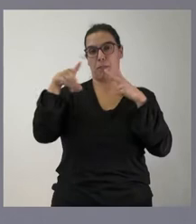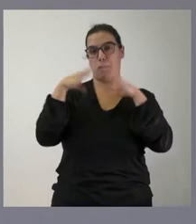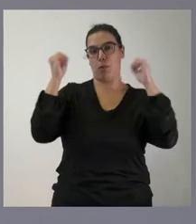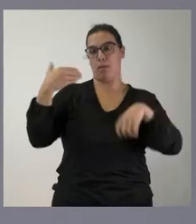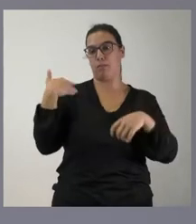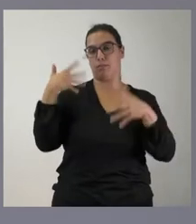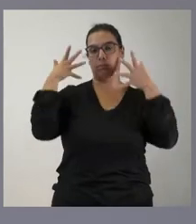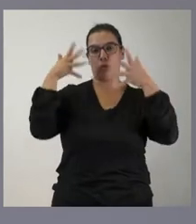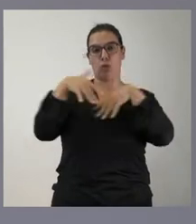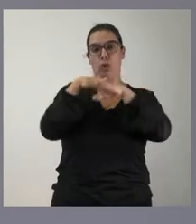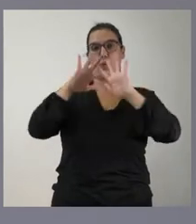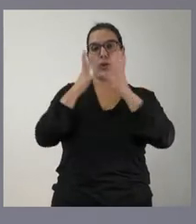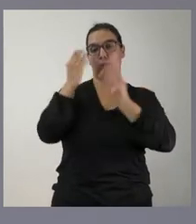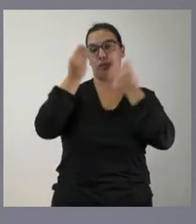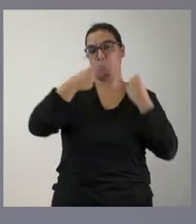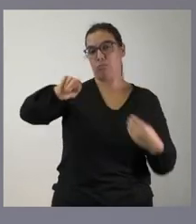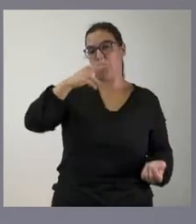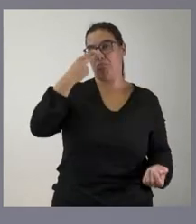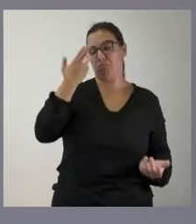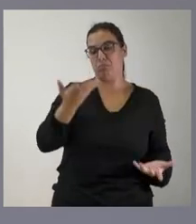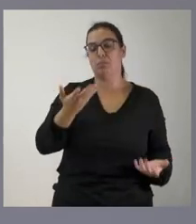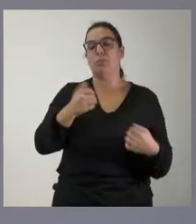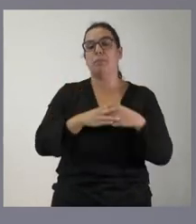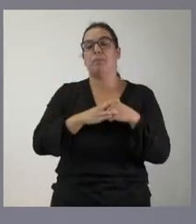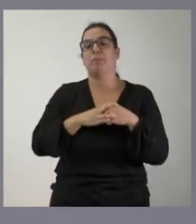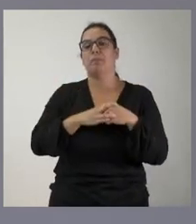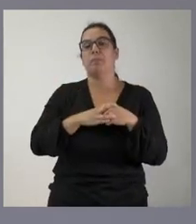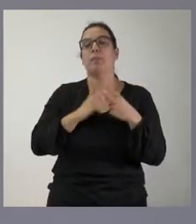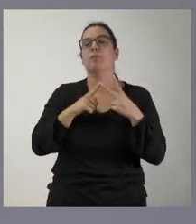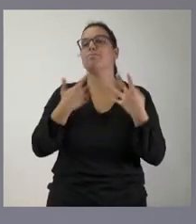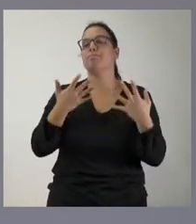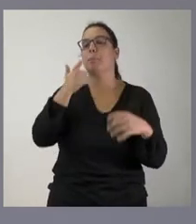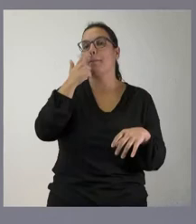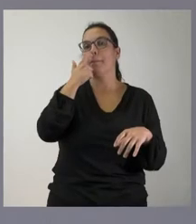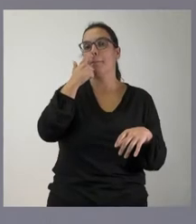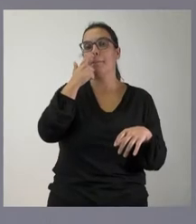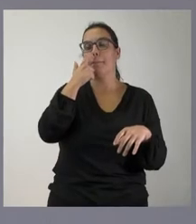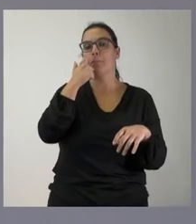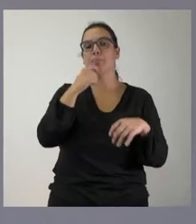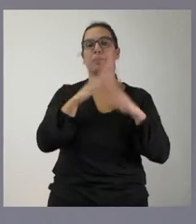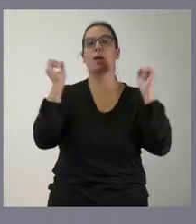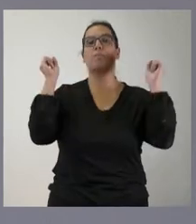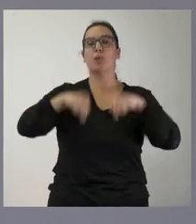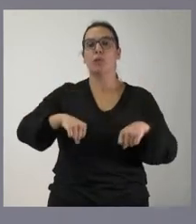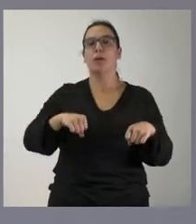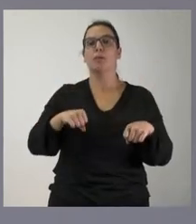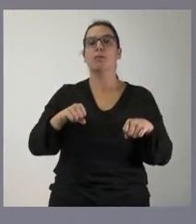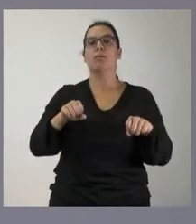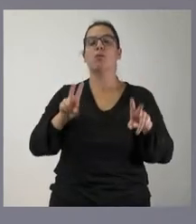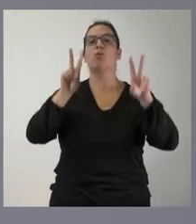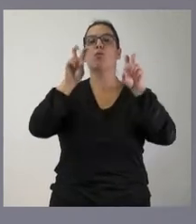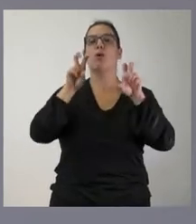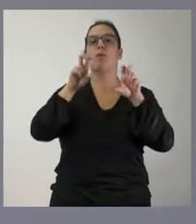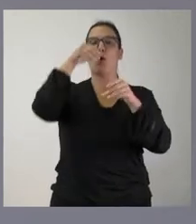consideramos de su interés es la incorporación o la aprobación de los nuevos currículums